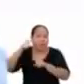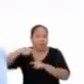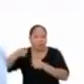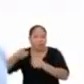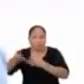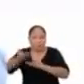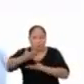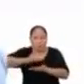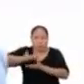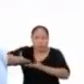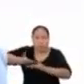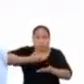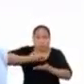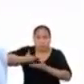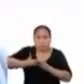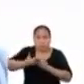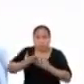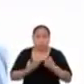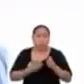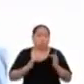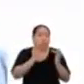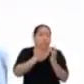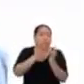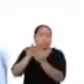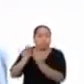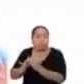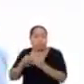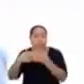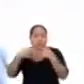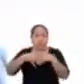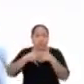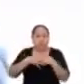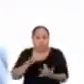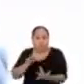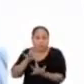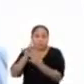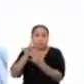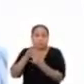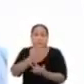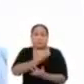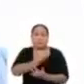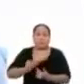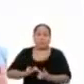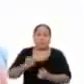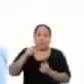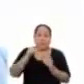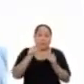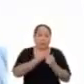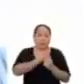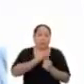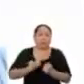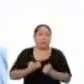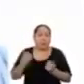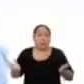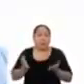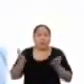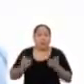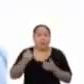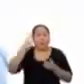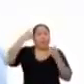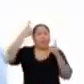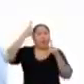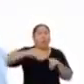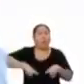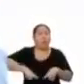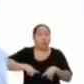interactúan entre ellas, con las empresas y el Estado. Este último, como parte de sus funciones, promueve acuerdos comerciales,